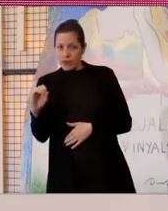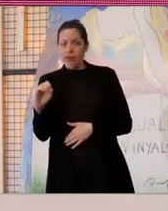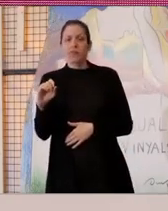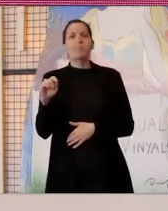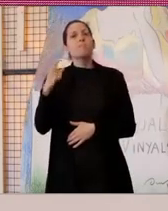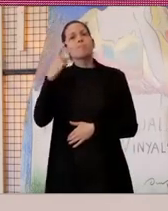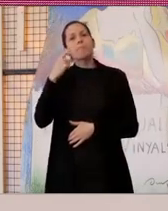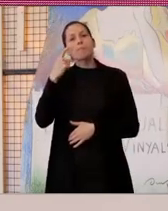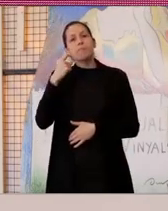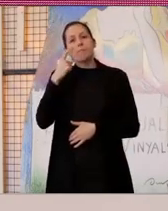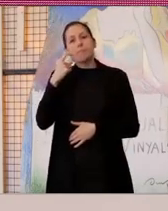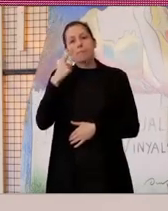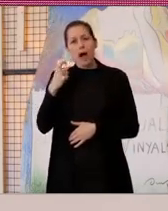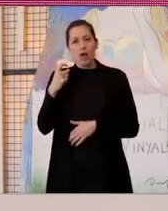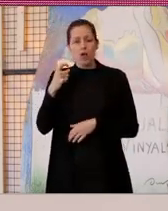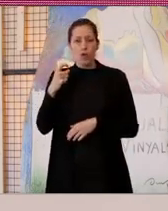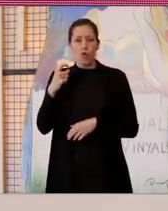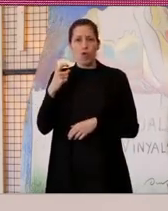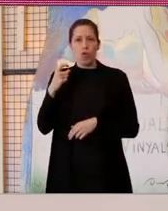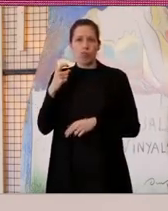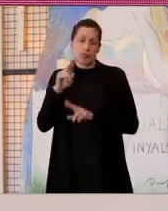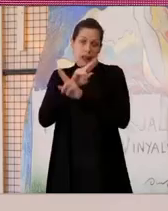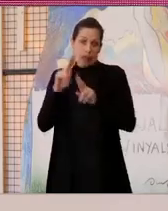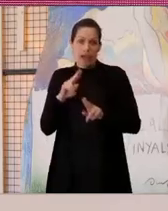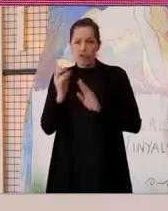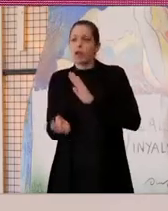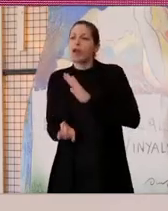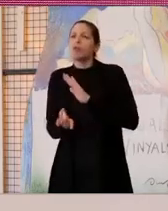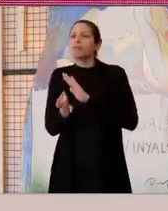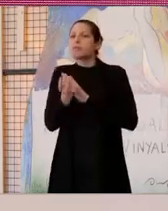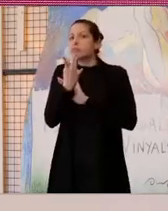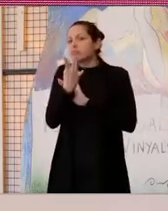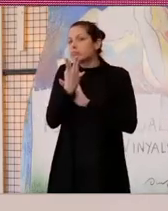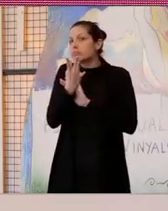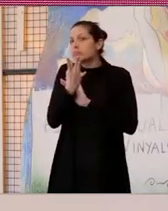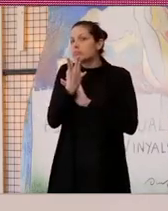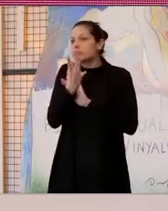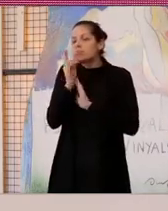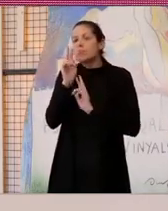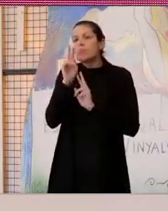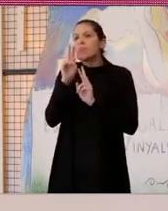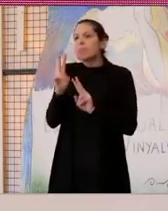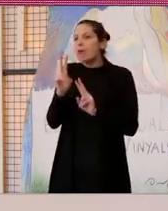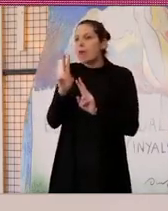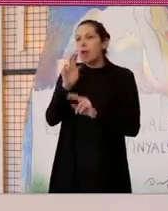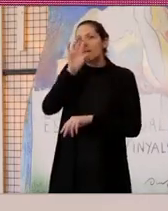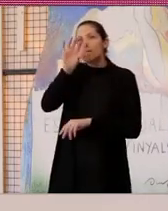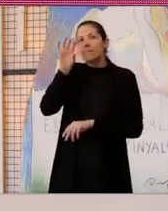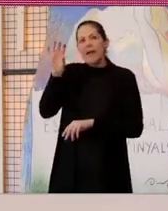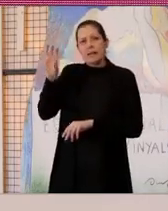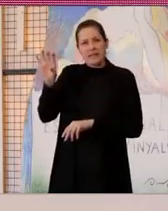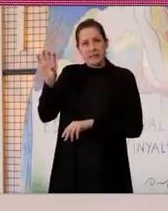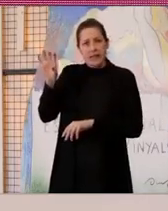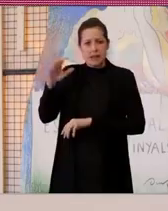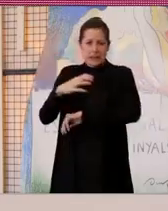Y entonces se dio cuenta de los pocos profesionales iba a los países del Tercer mundo diciendo que